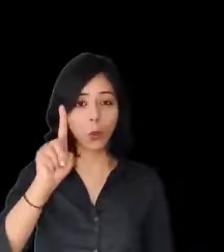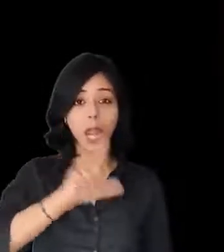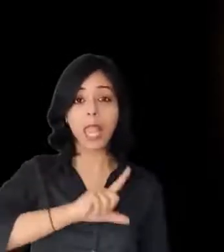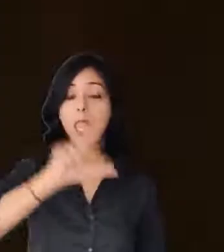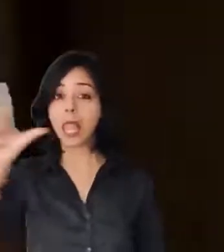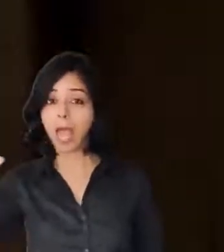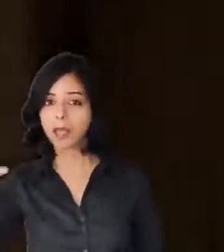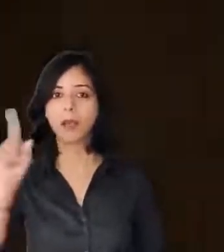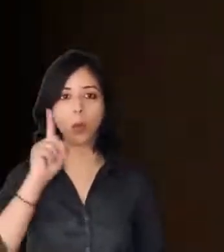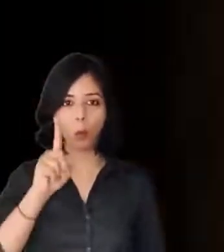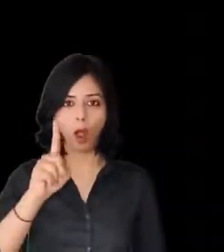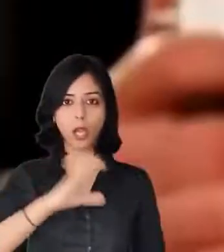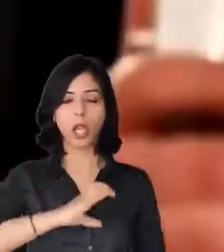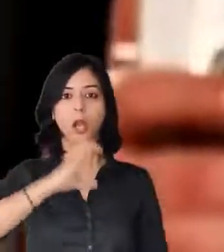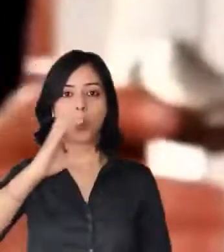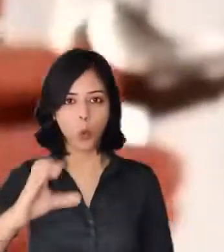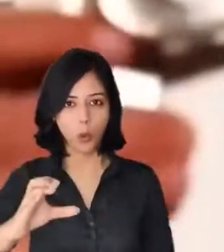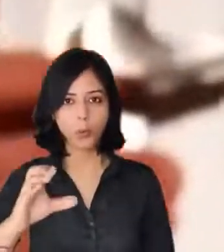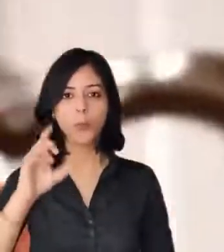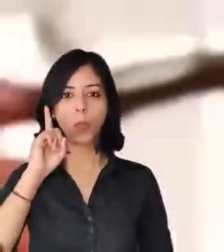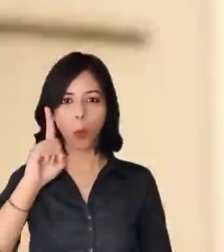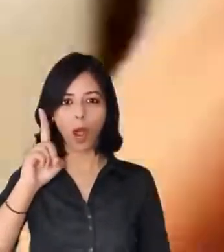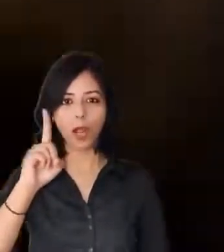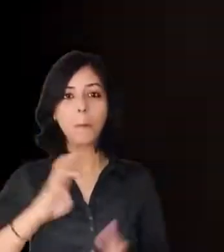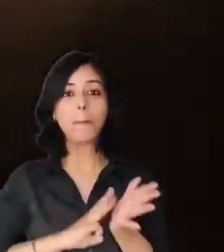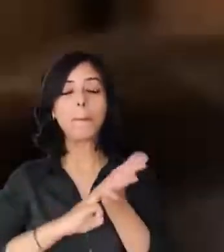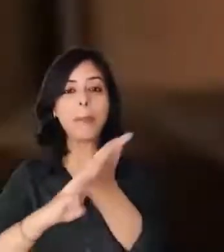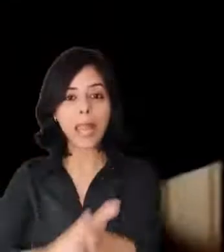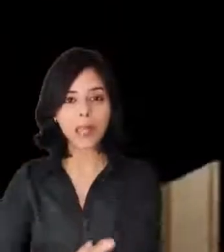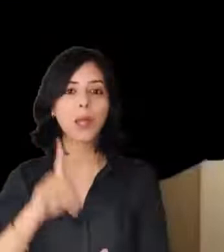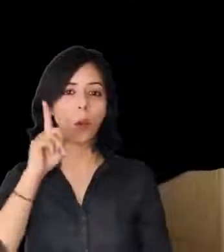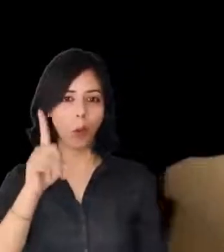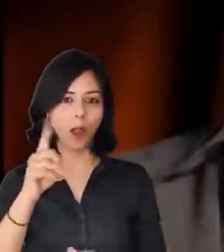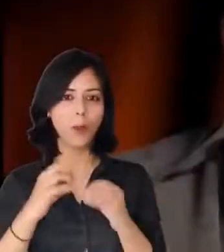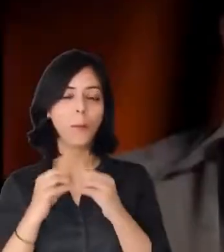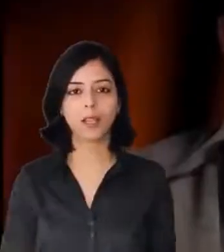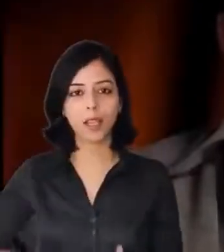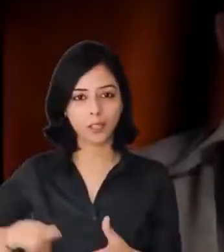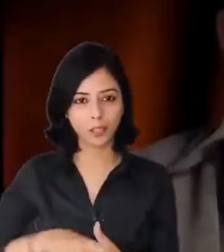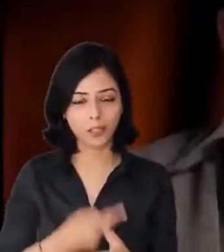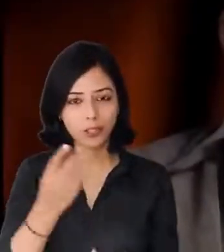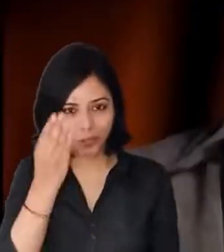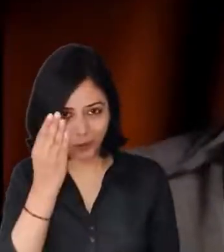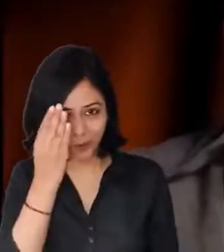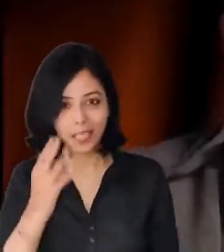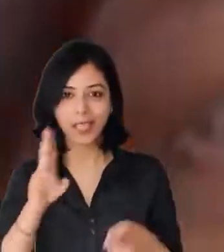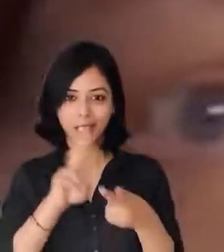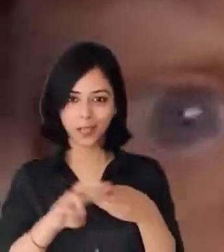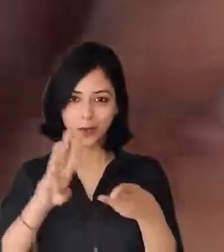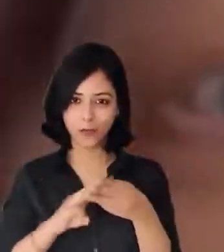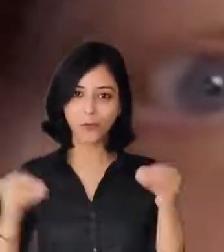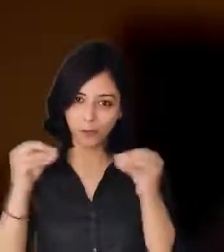Increpó a Frank, pero el joven aseguraba no saber dónde se encontraba Robin. Él no tenía idea de